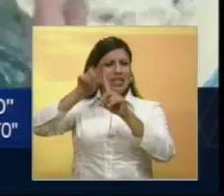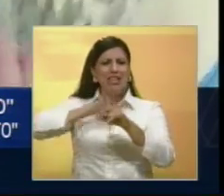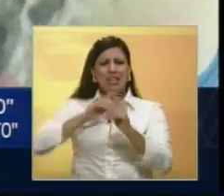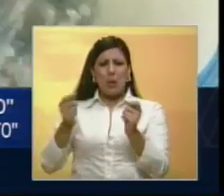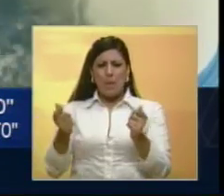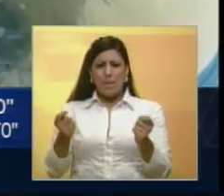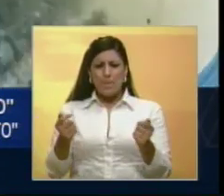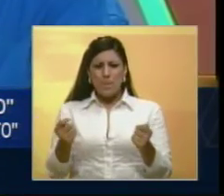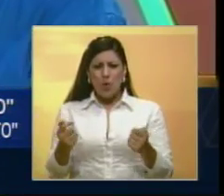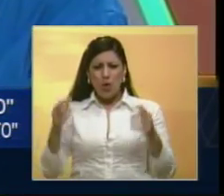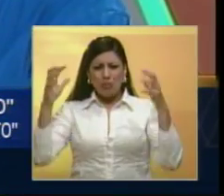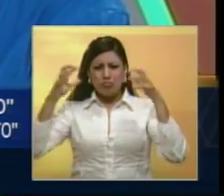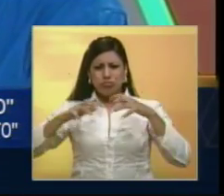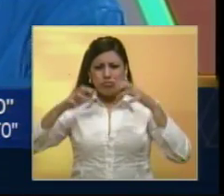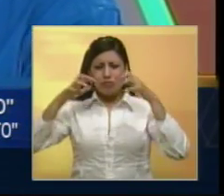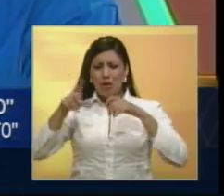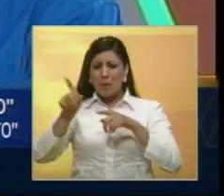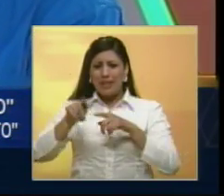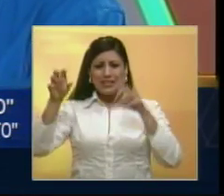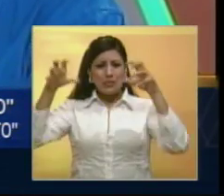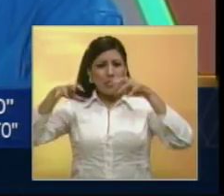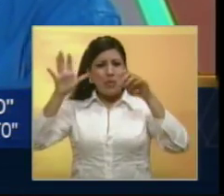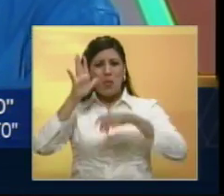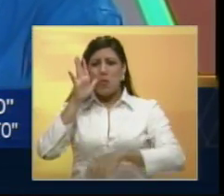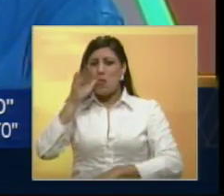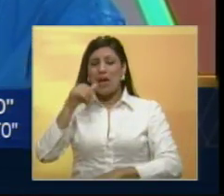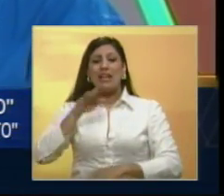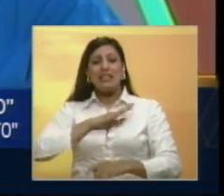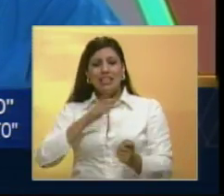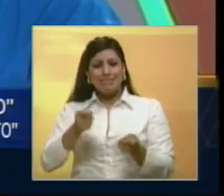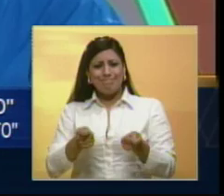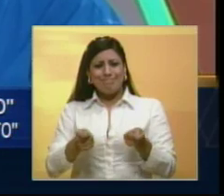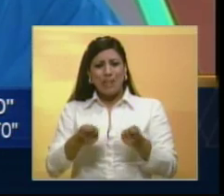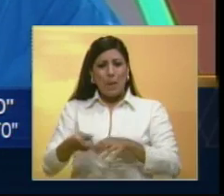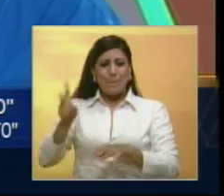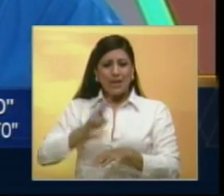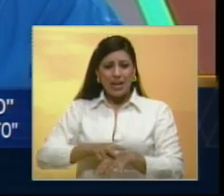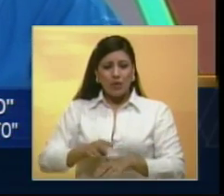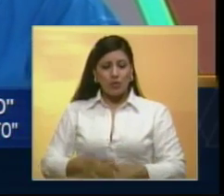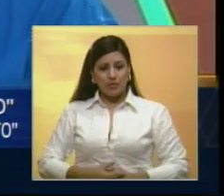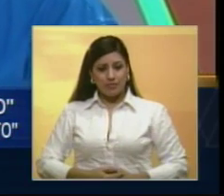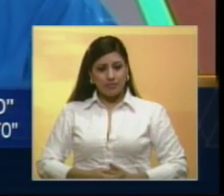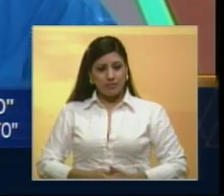pocas precipitaciones en los próximos meses, por lo que estarán tomando medidas al respecto.